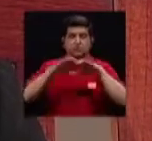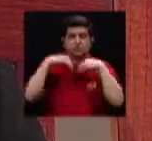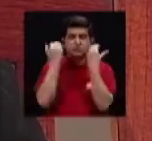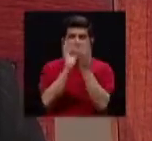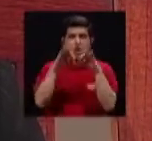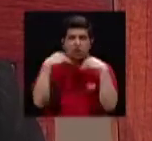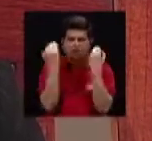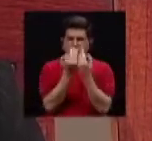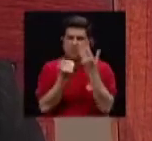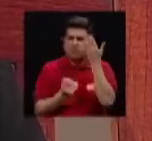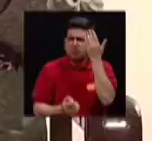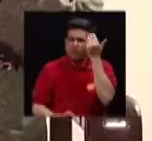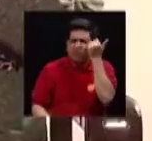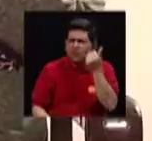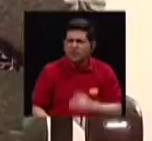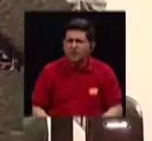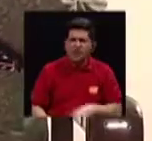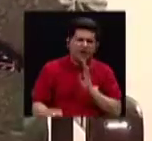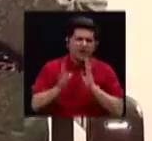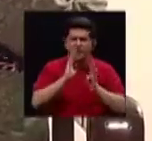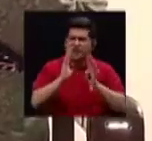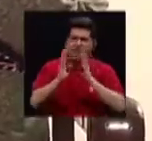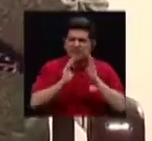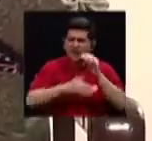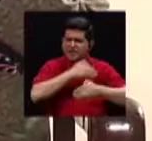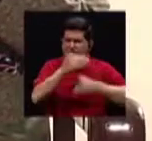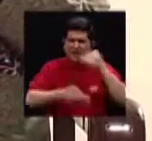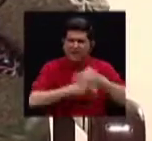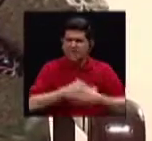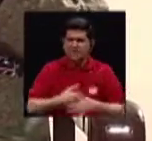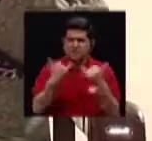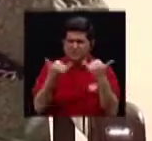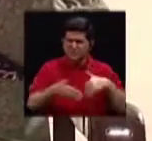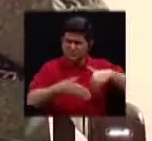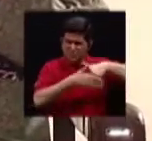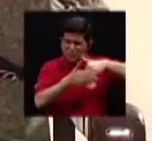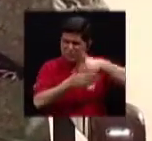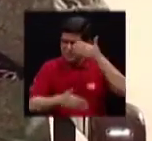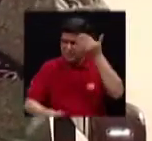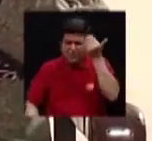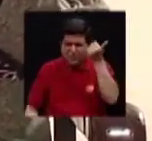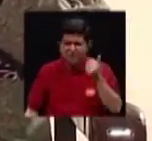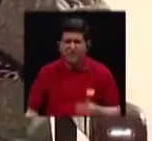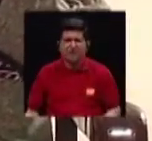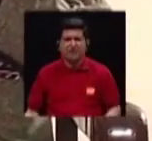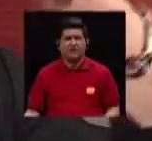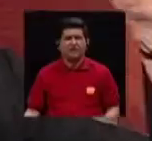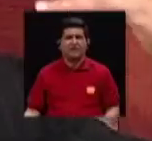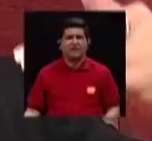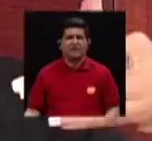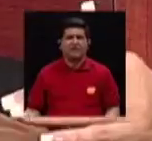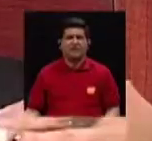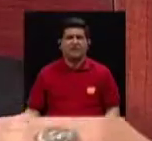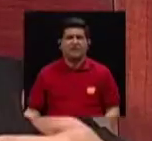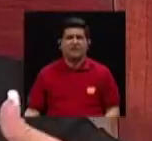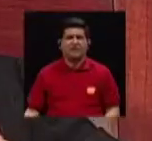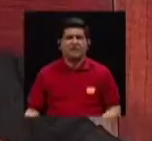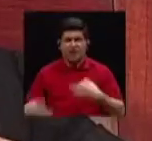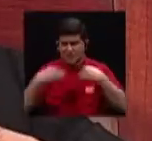qué? ¿Por qué la oralidad en el proceso se vuelve una piedra? Porque, ¿podrías explicarme un poco más?